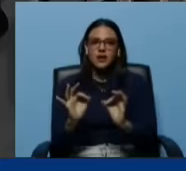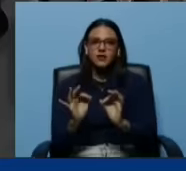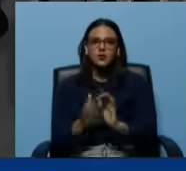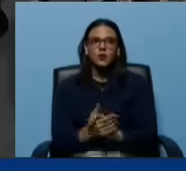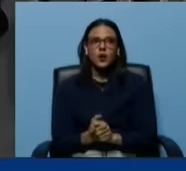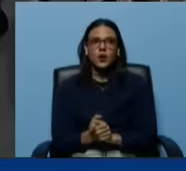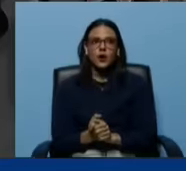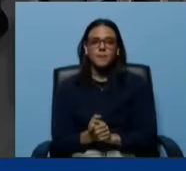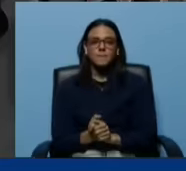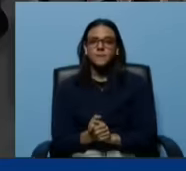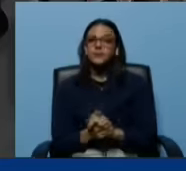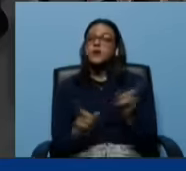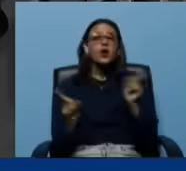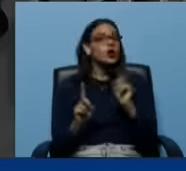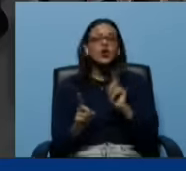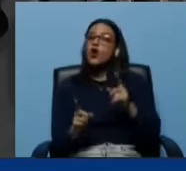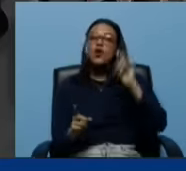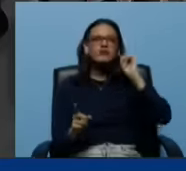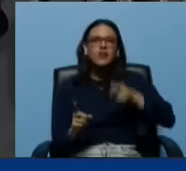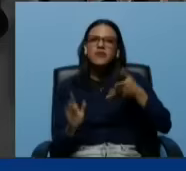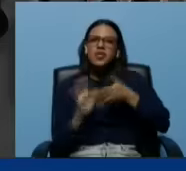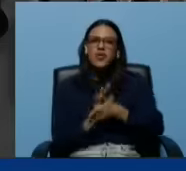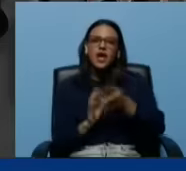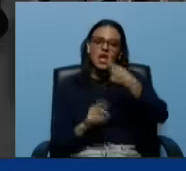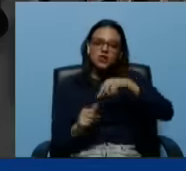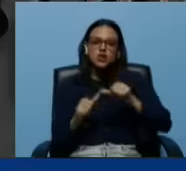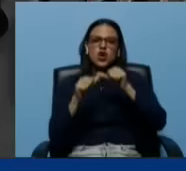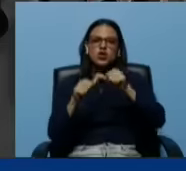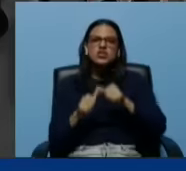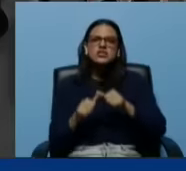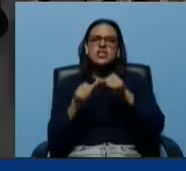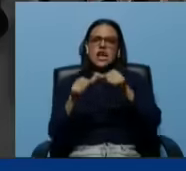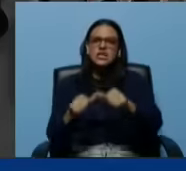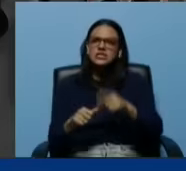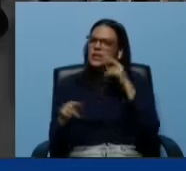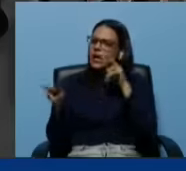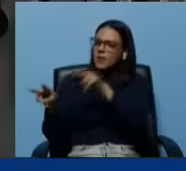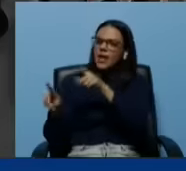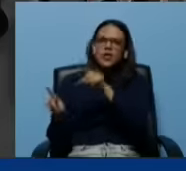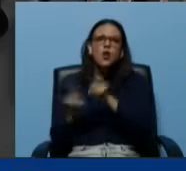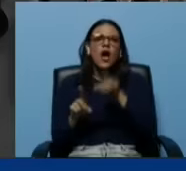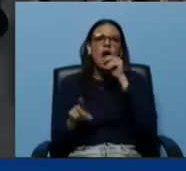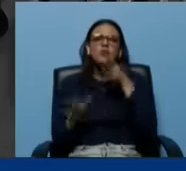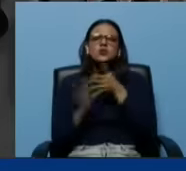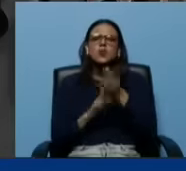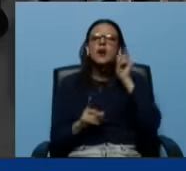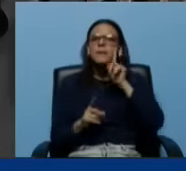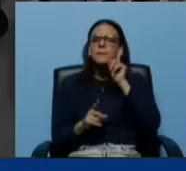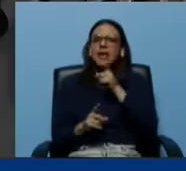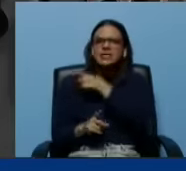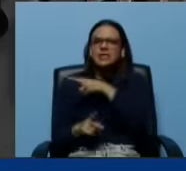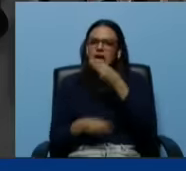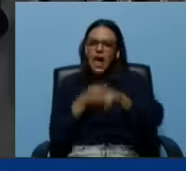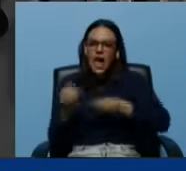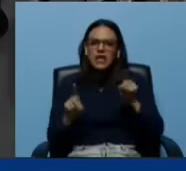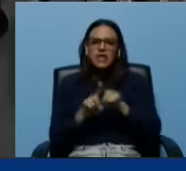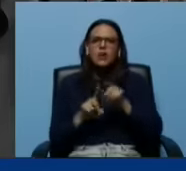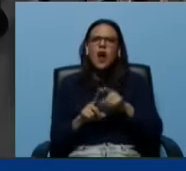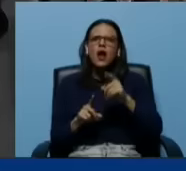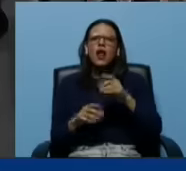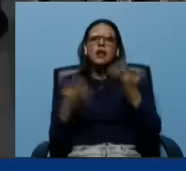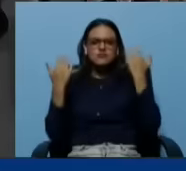No deberíamos seguir esta farsa que ha tenido lugar en los últimos años, porque el pueblo de